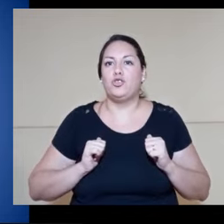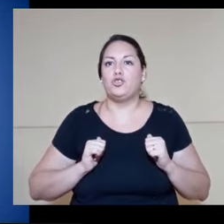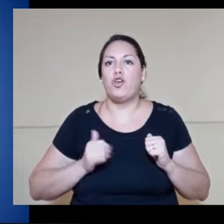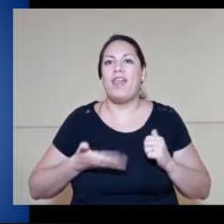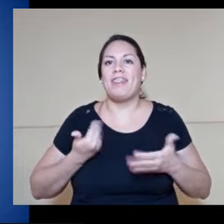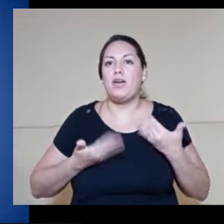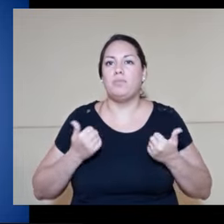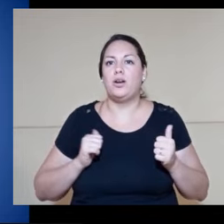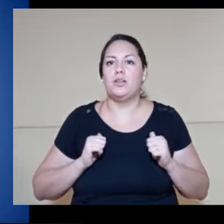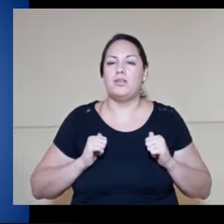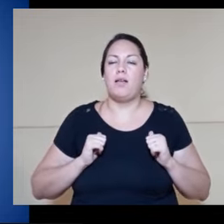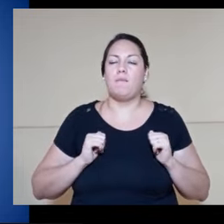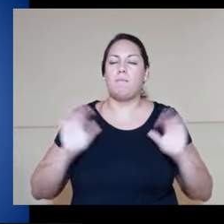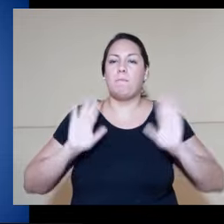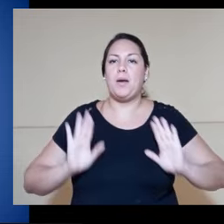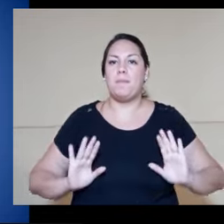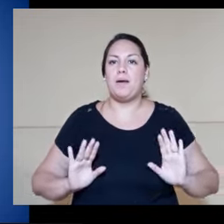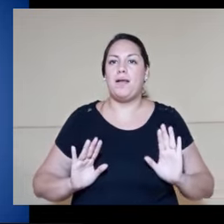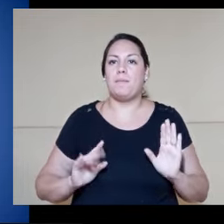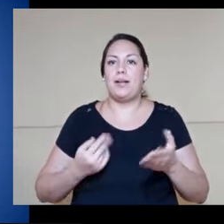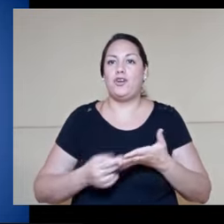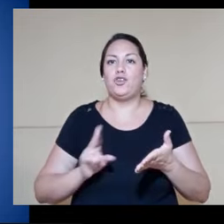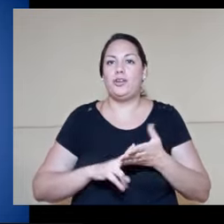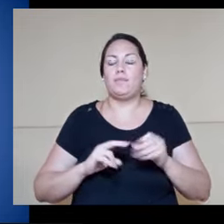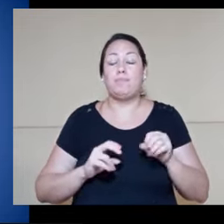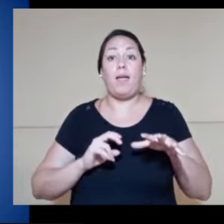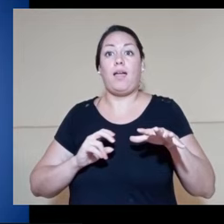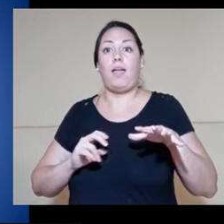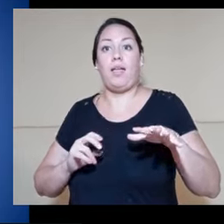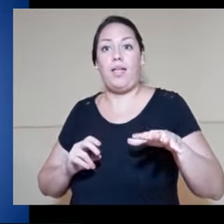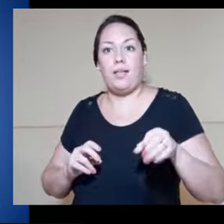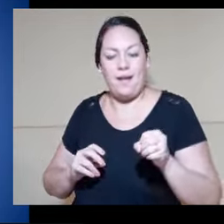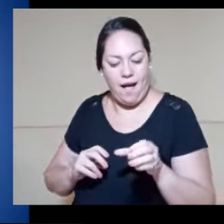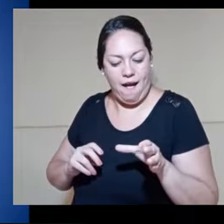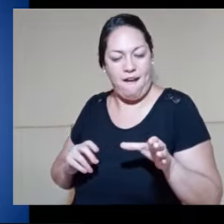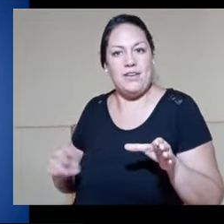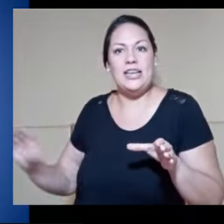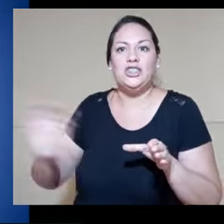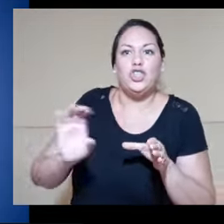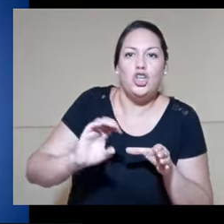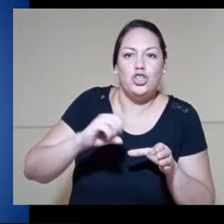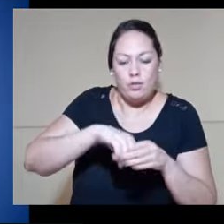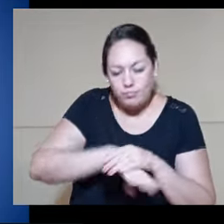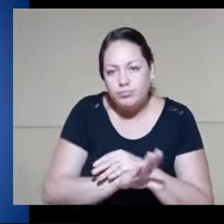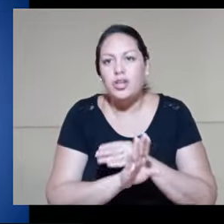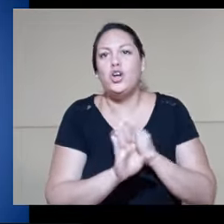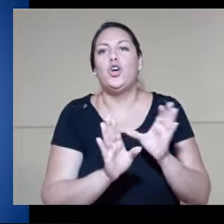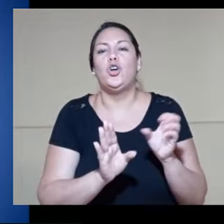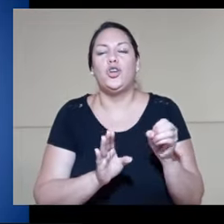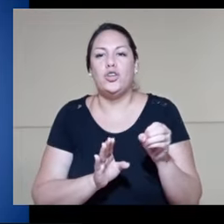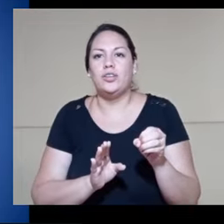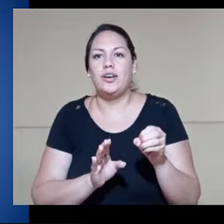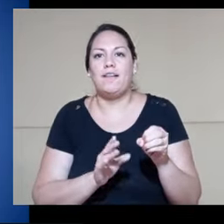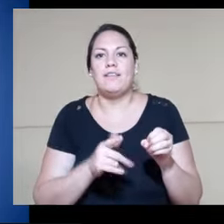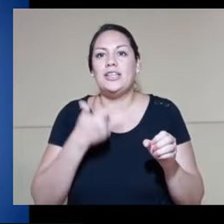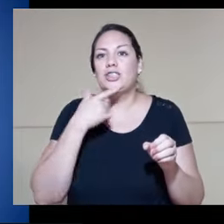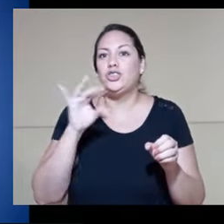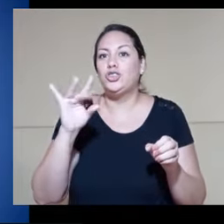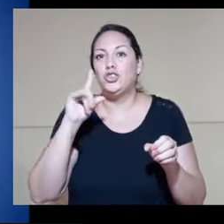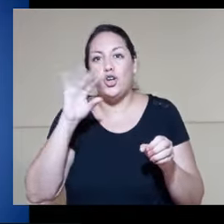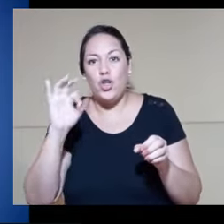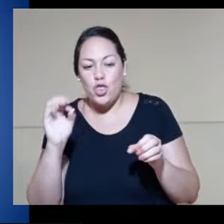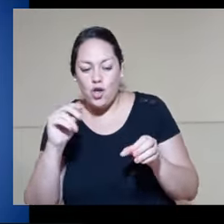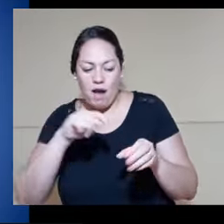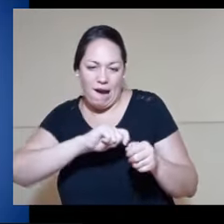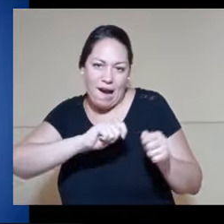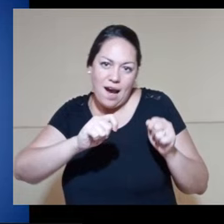repolarizada. Vuelve al reposo. Vuelve a estar lista y preparada para que vuelva a ser excitada, a través de una sinapsis, se